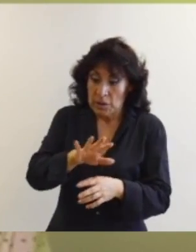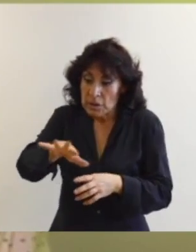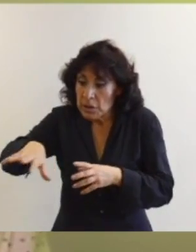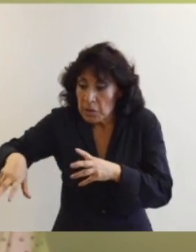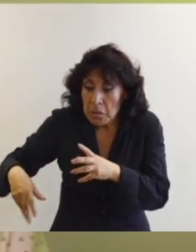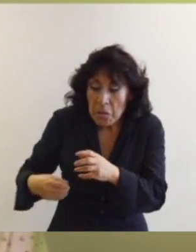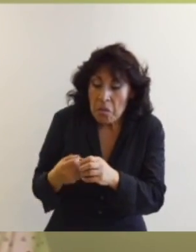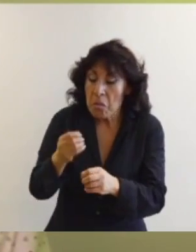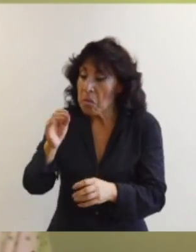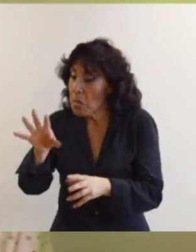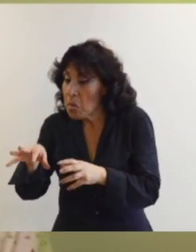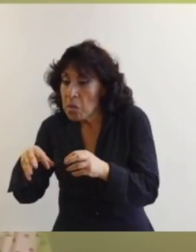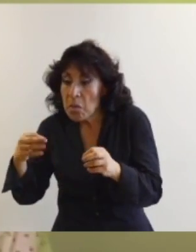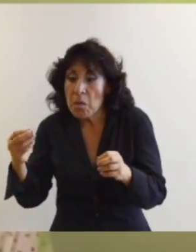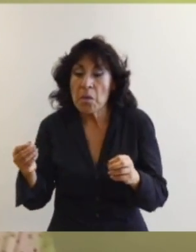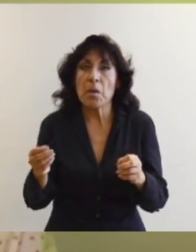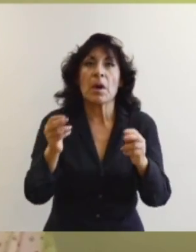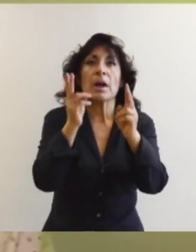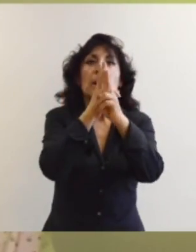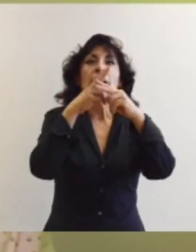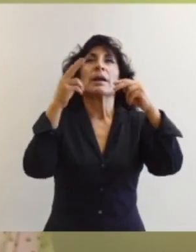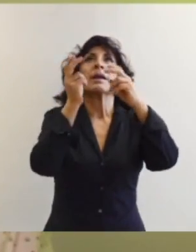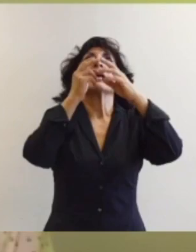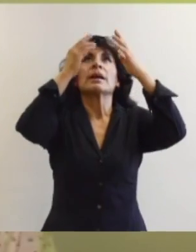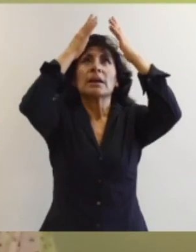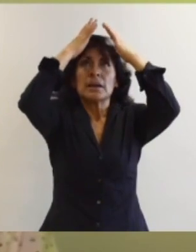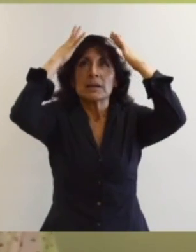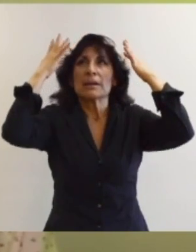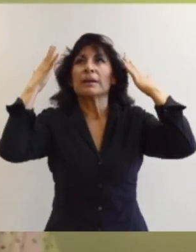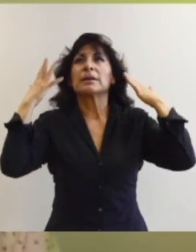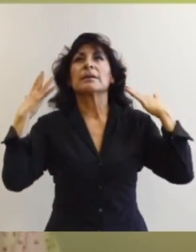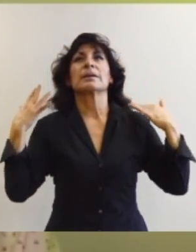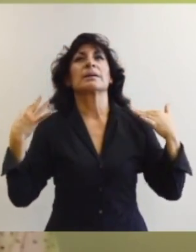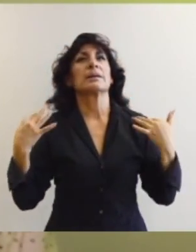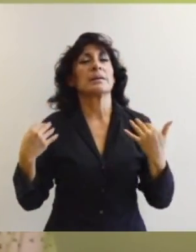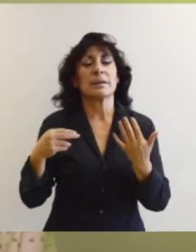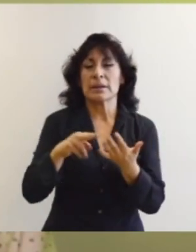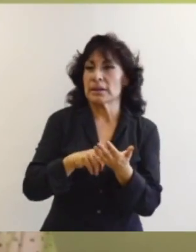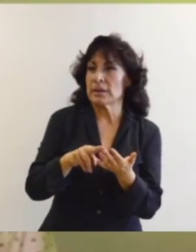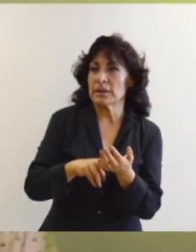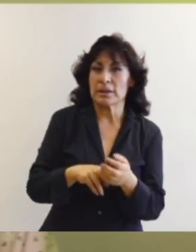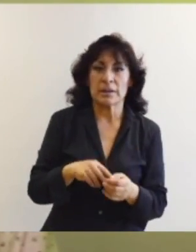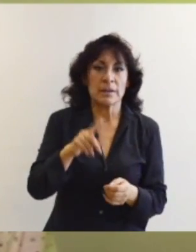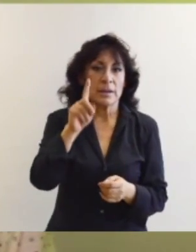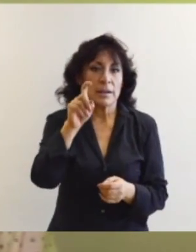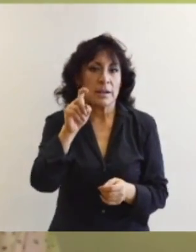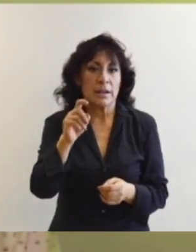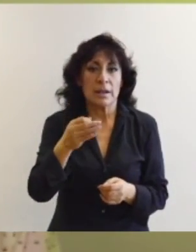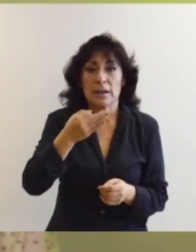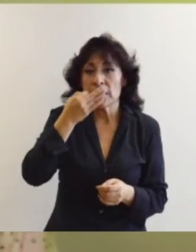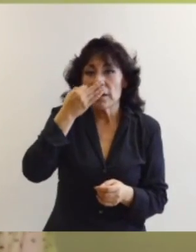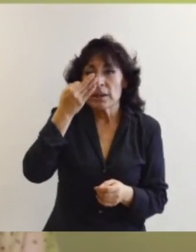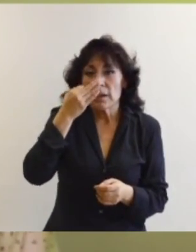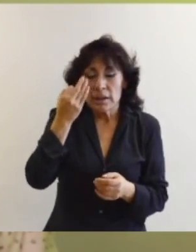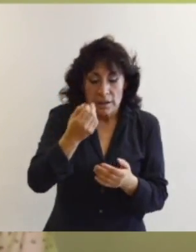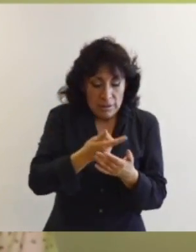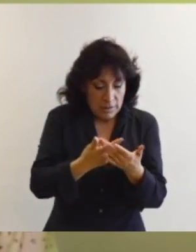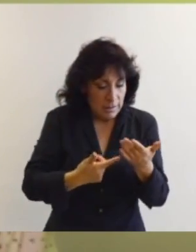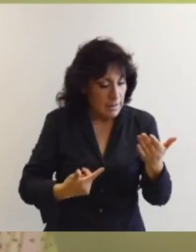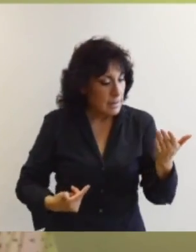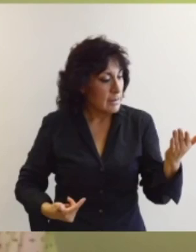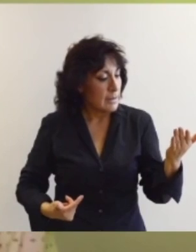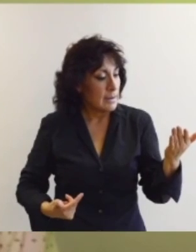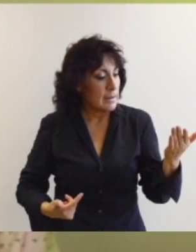sus restos, el aire que acaricia su pelo negro y lacio, el agua que pinta